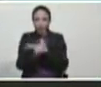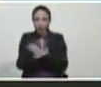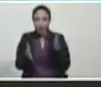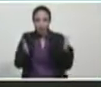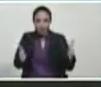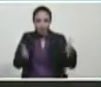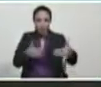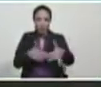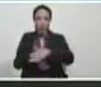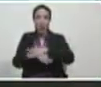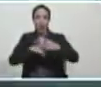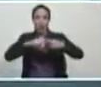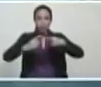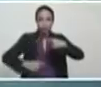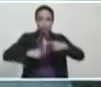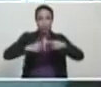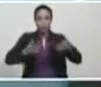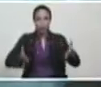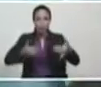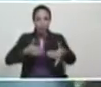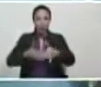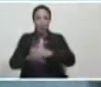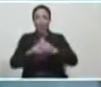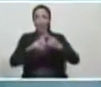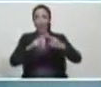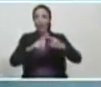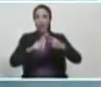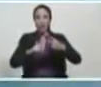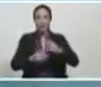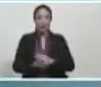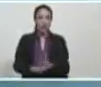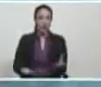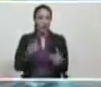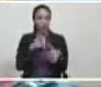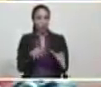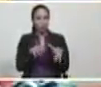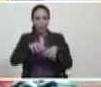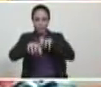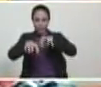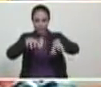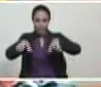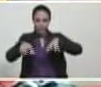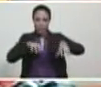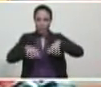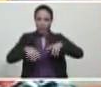motor, la caja, todos los autopartes,